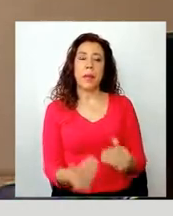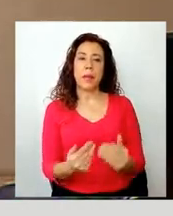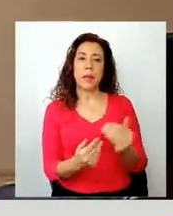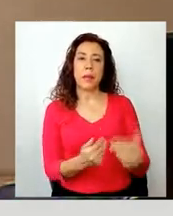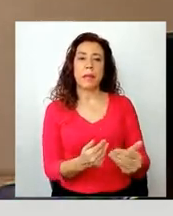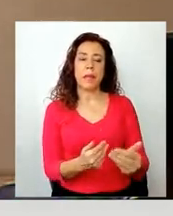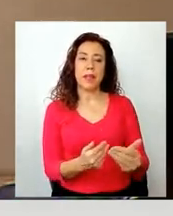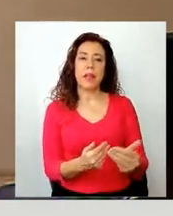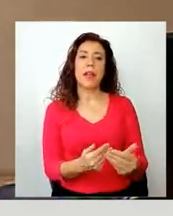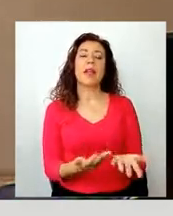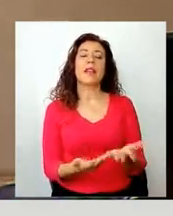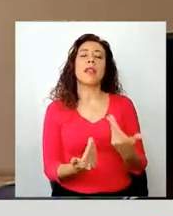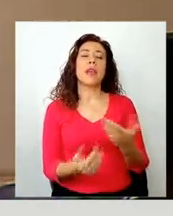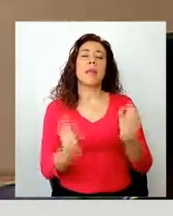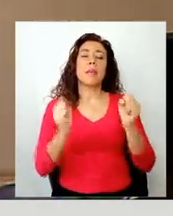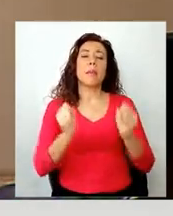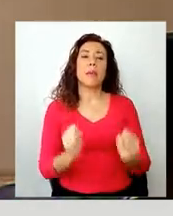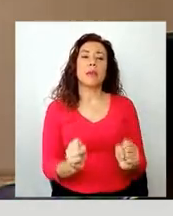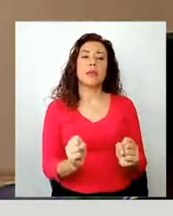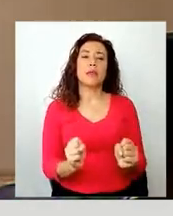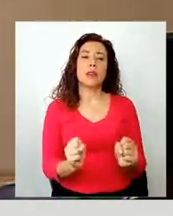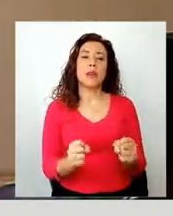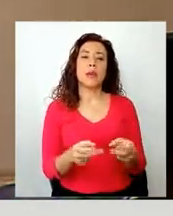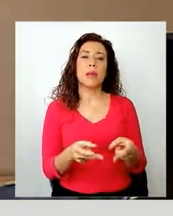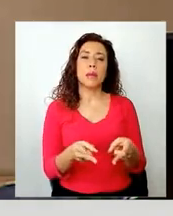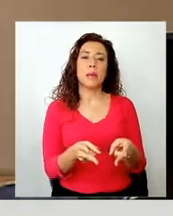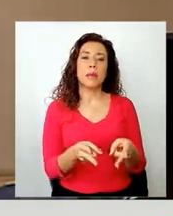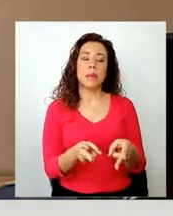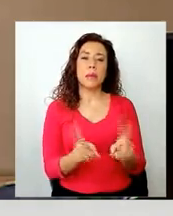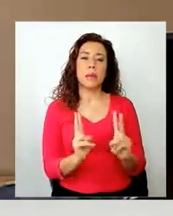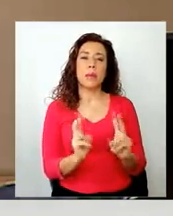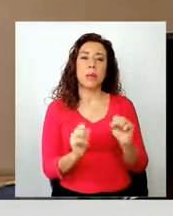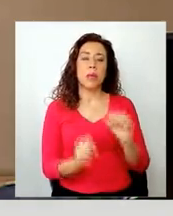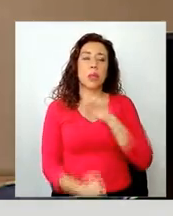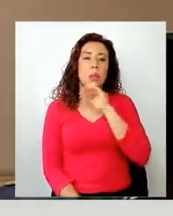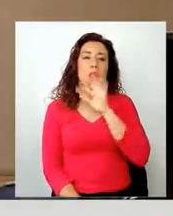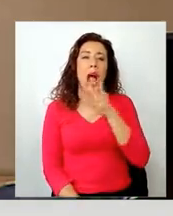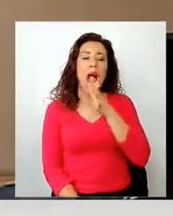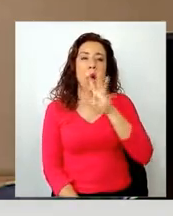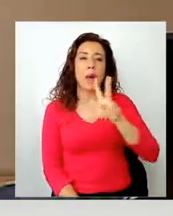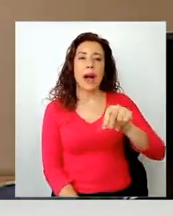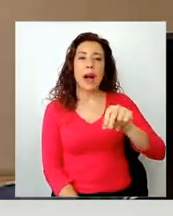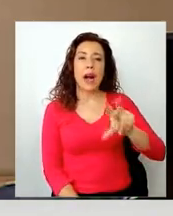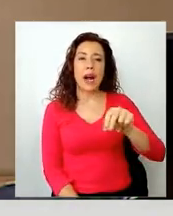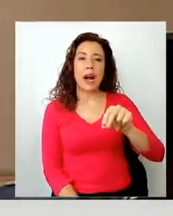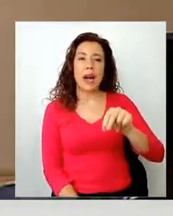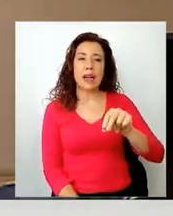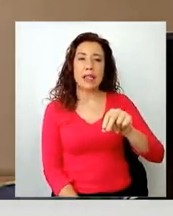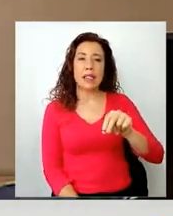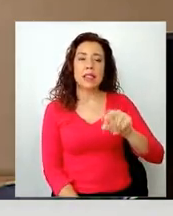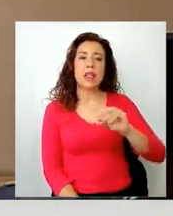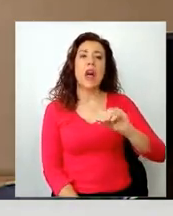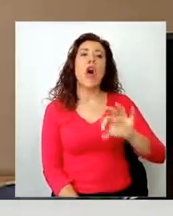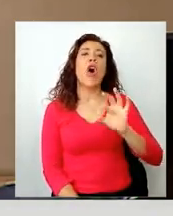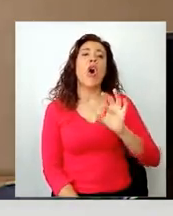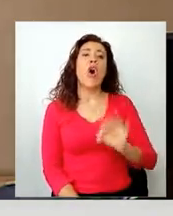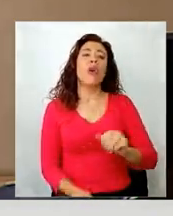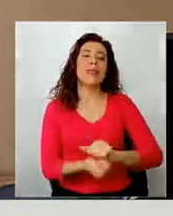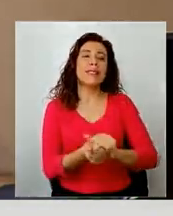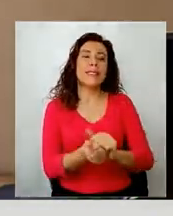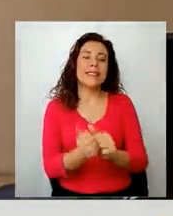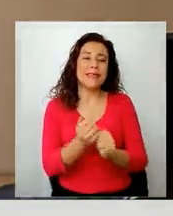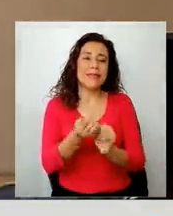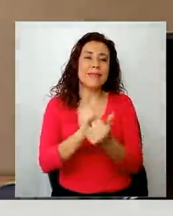las posibilidades que puede permitir precisamente la utilización de las aguas grises o las aguas residuales según se le quiera denominar